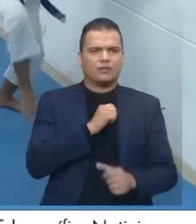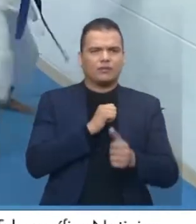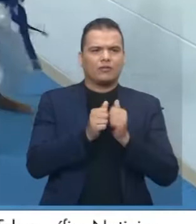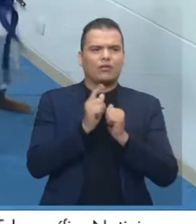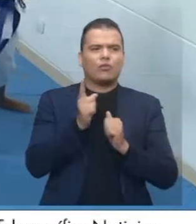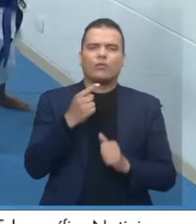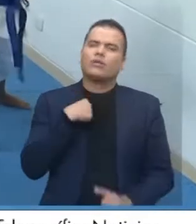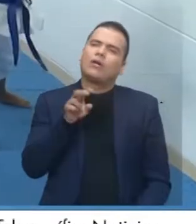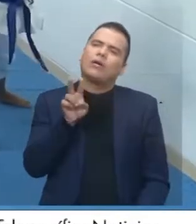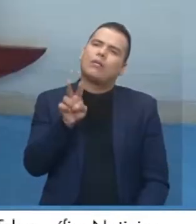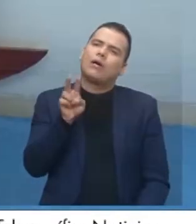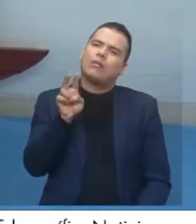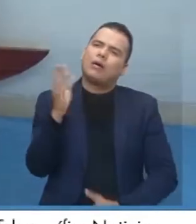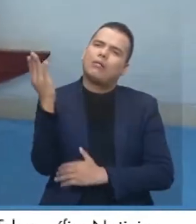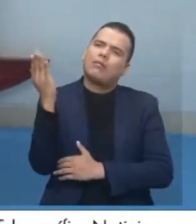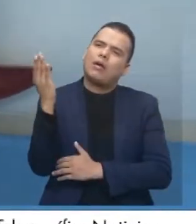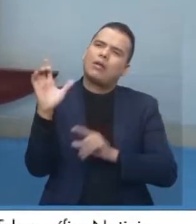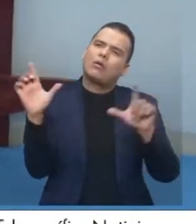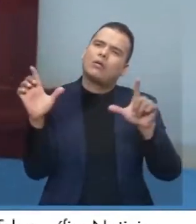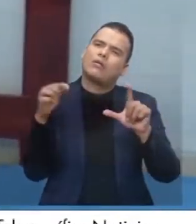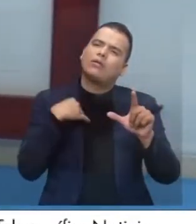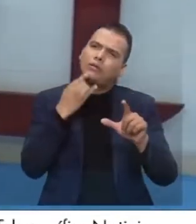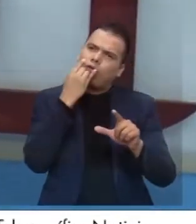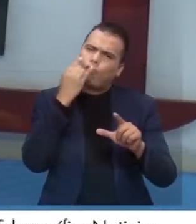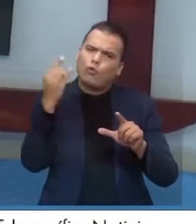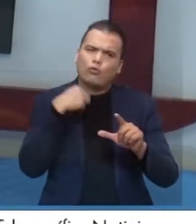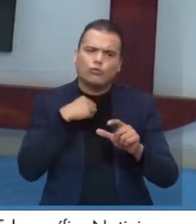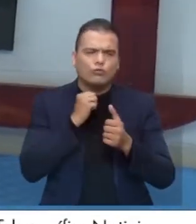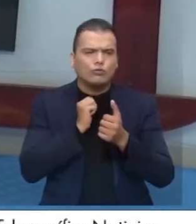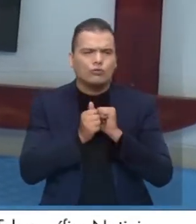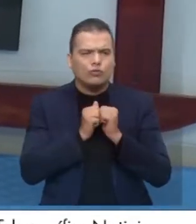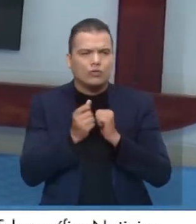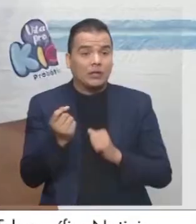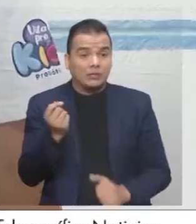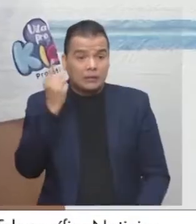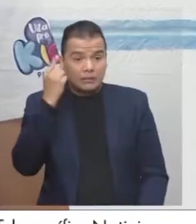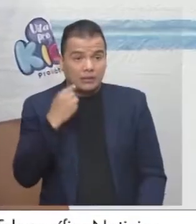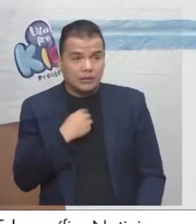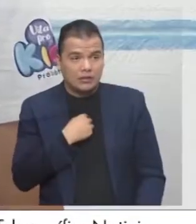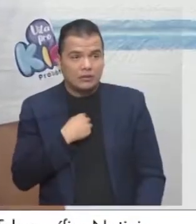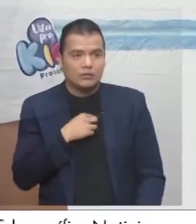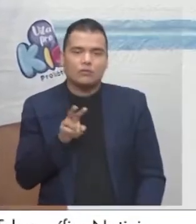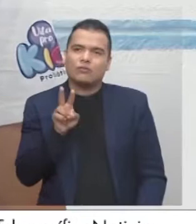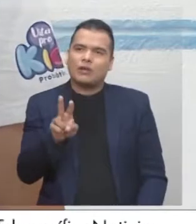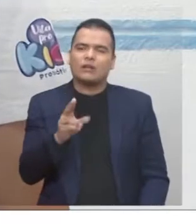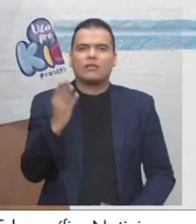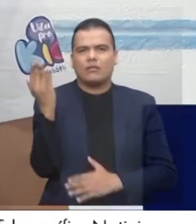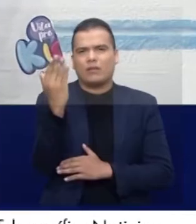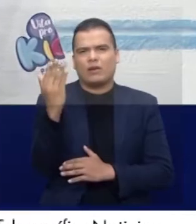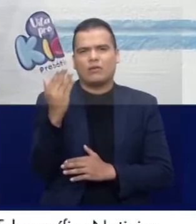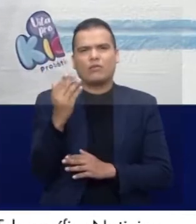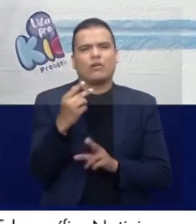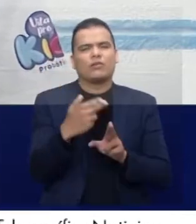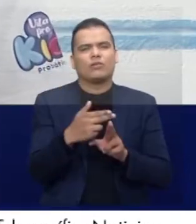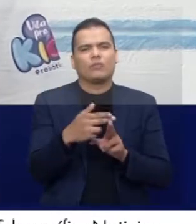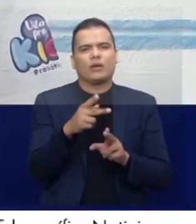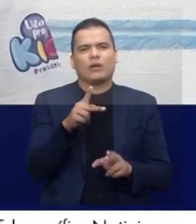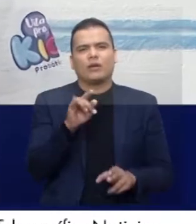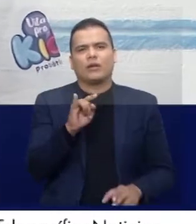películas y dibujos animados que captaron su atención. Pues yo la primera vez que me vi con Fu Panda o no sé, Tortugas